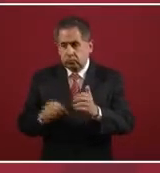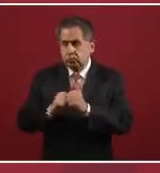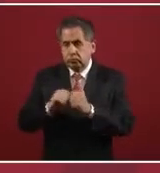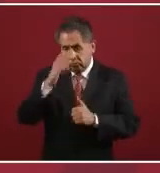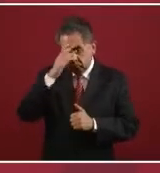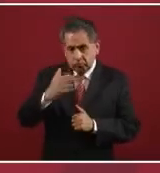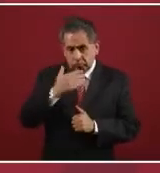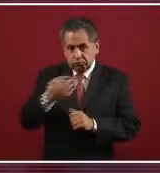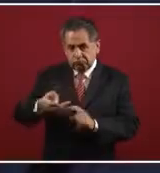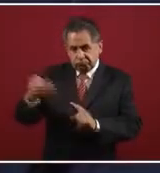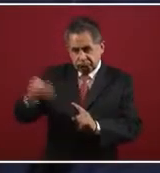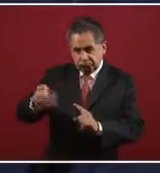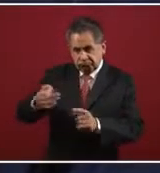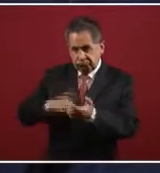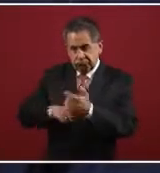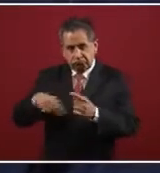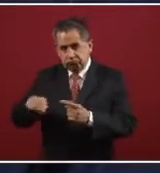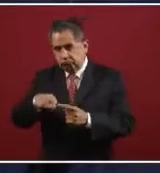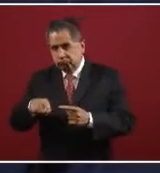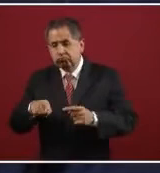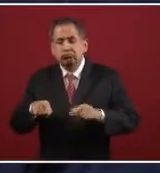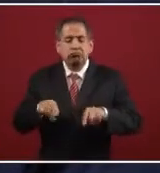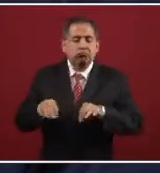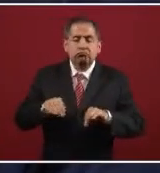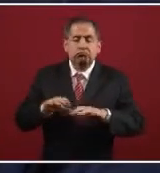eficiencia en la actividad